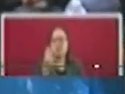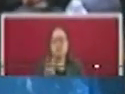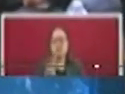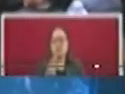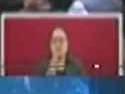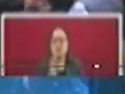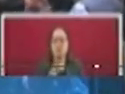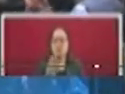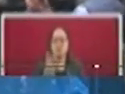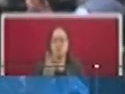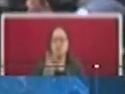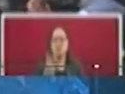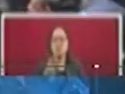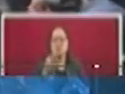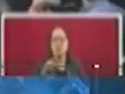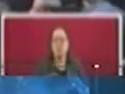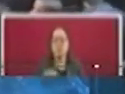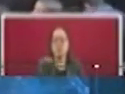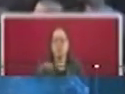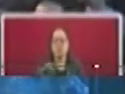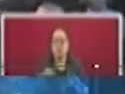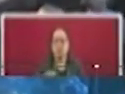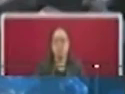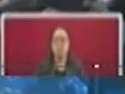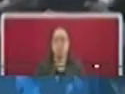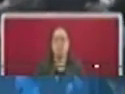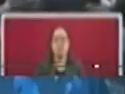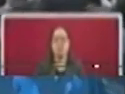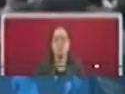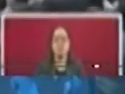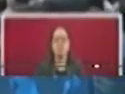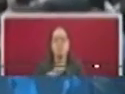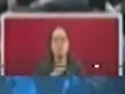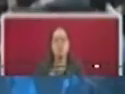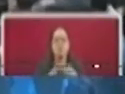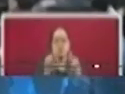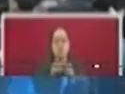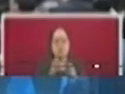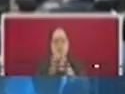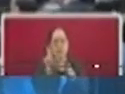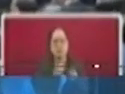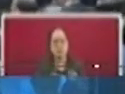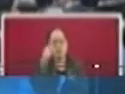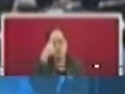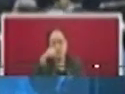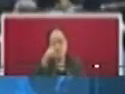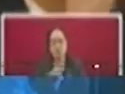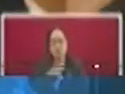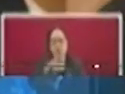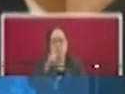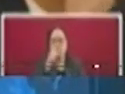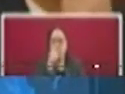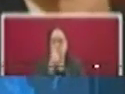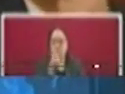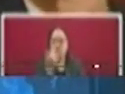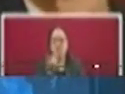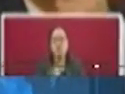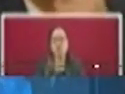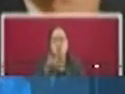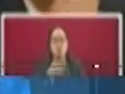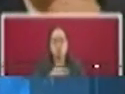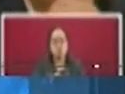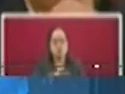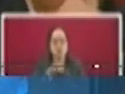Ya la dirigencia de los partidos que no están de acuerdo, no están,